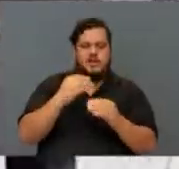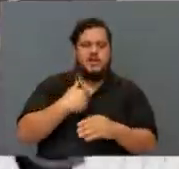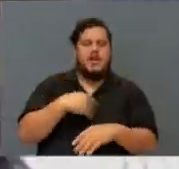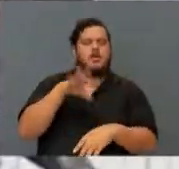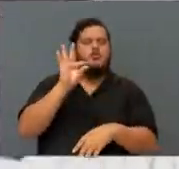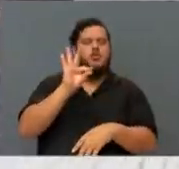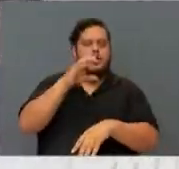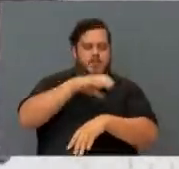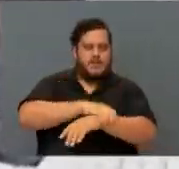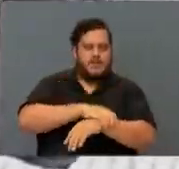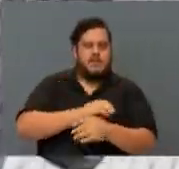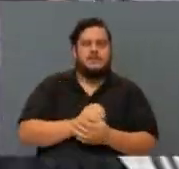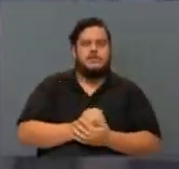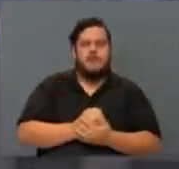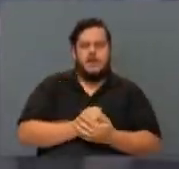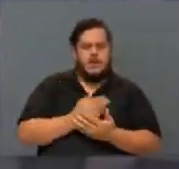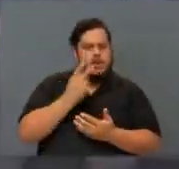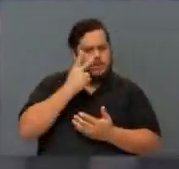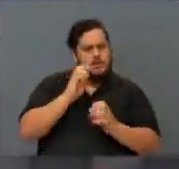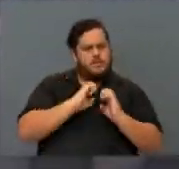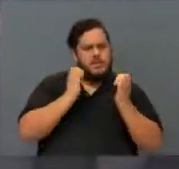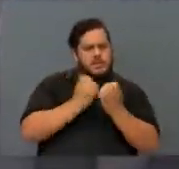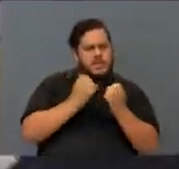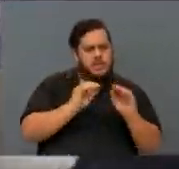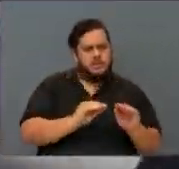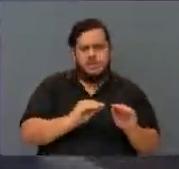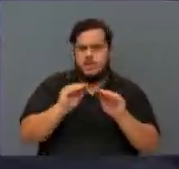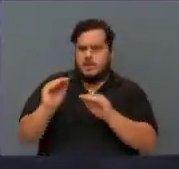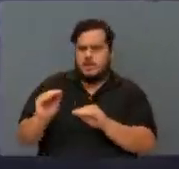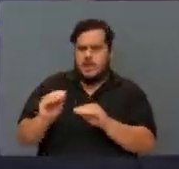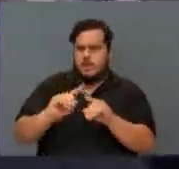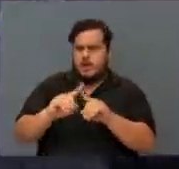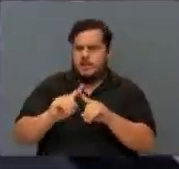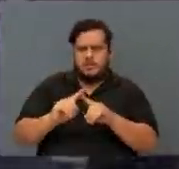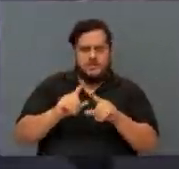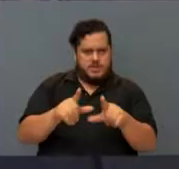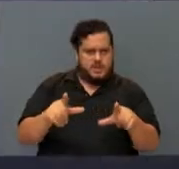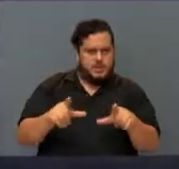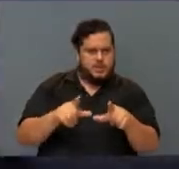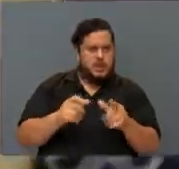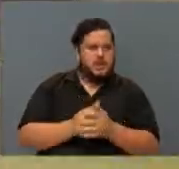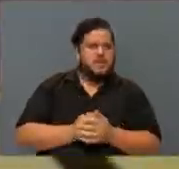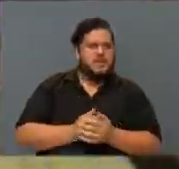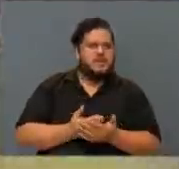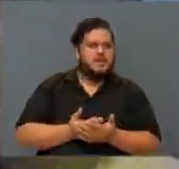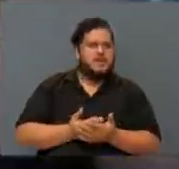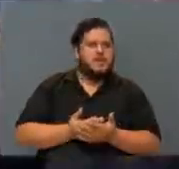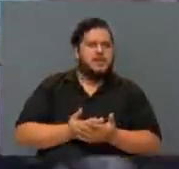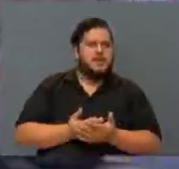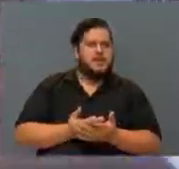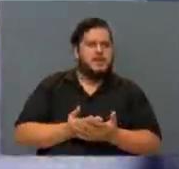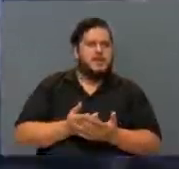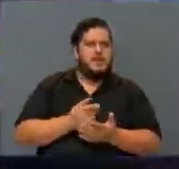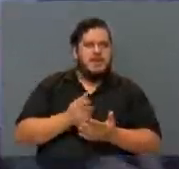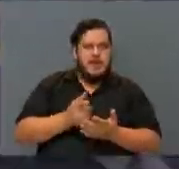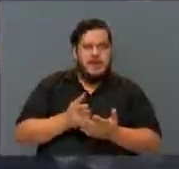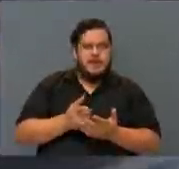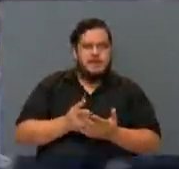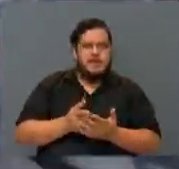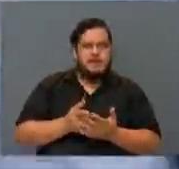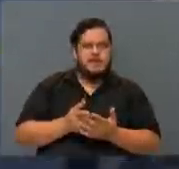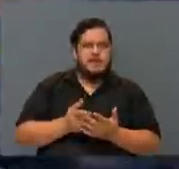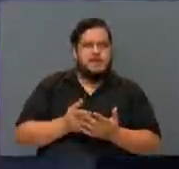lo que vemos en los estadios se traslada digamos a veces que los escenarios son son apasionados desbordados el